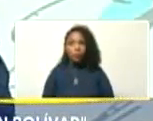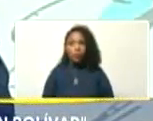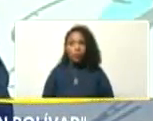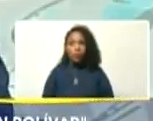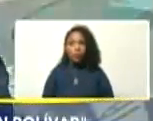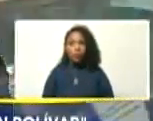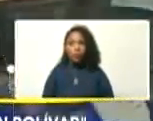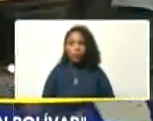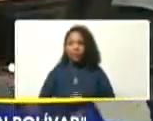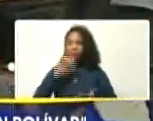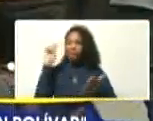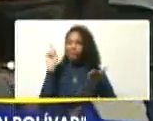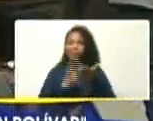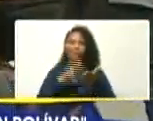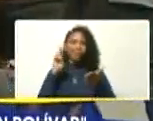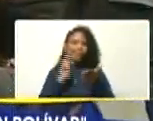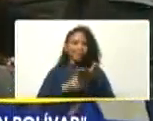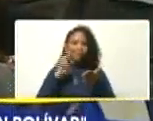De verdad,